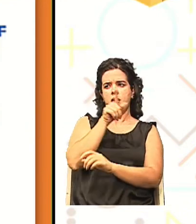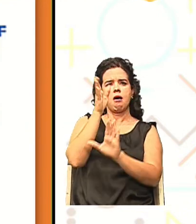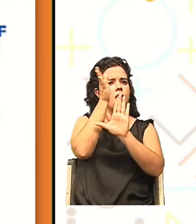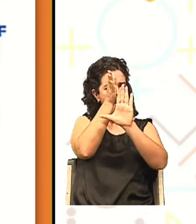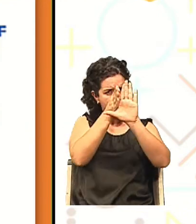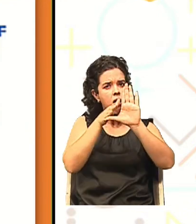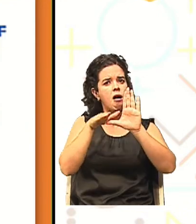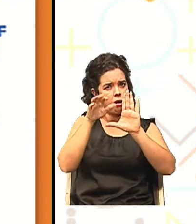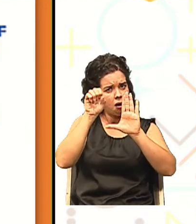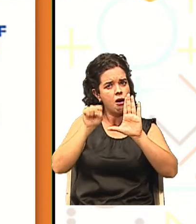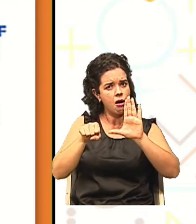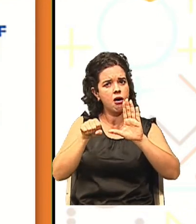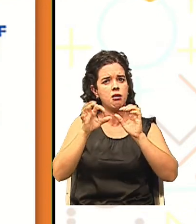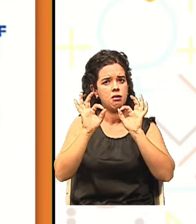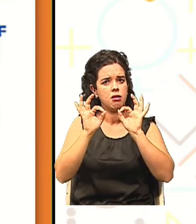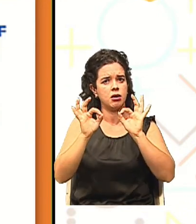semejanza,